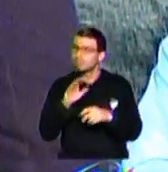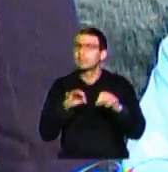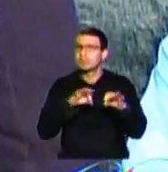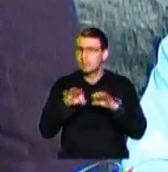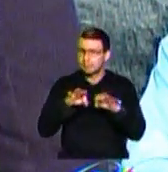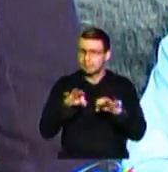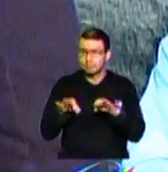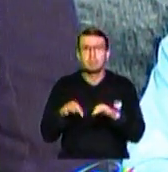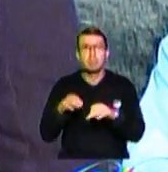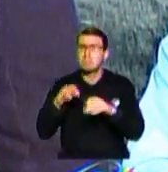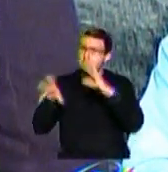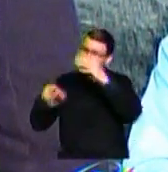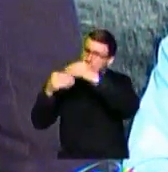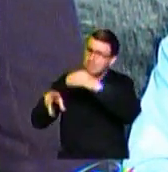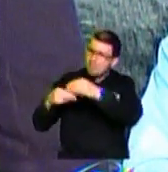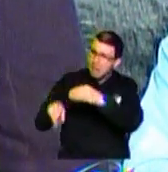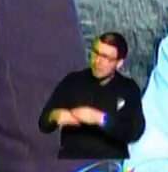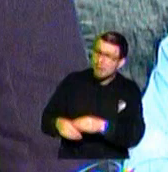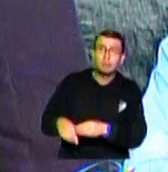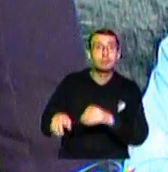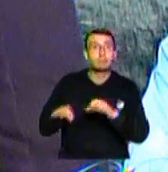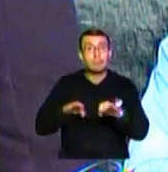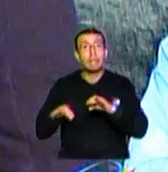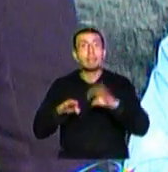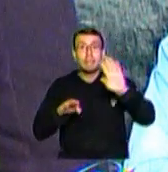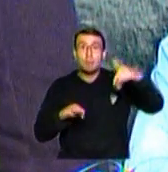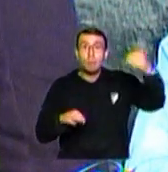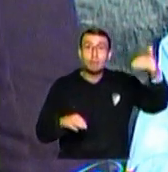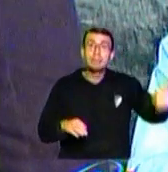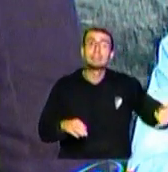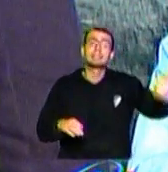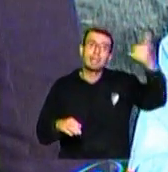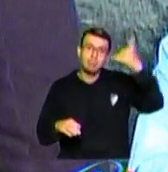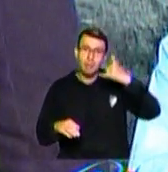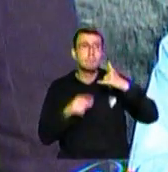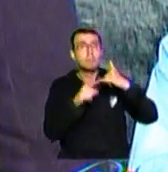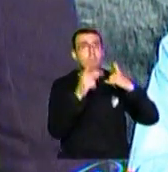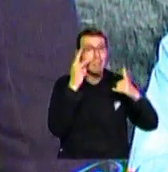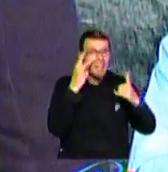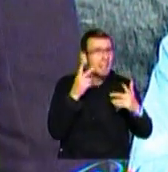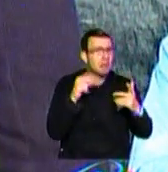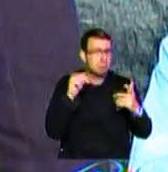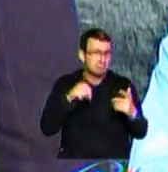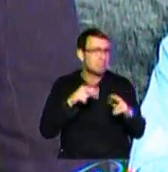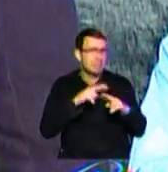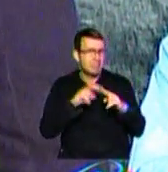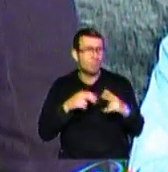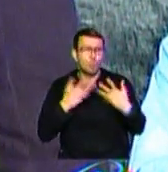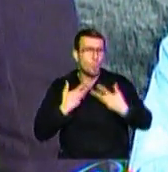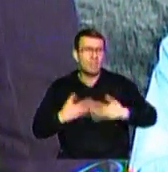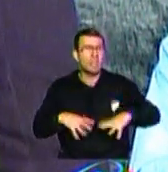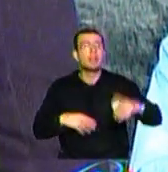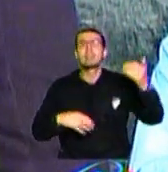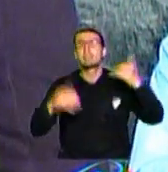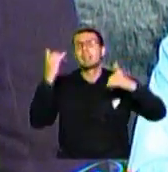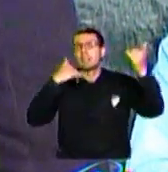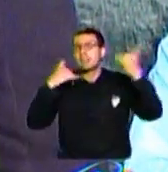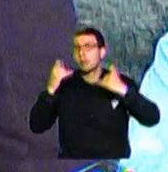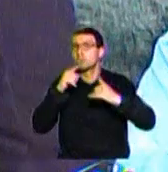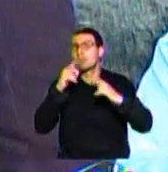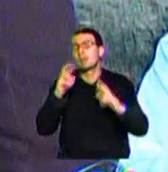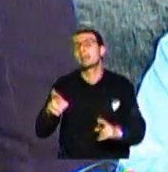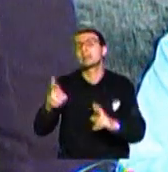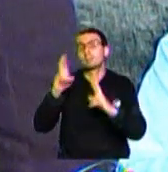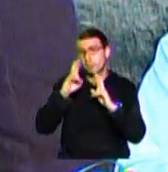tenemos acá. Y después del corte de comerciales habilitaremos la línea de Pereira también para que ustedes puedan resolver sus inquietudes.